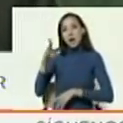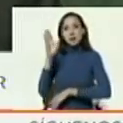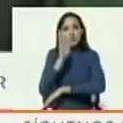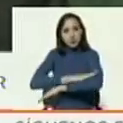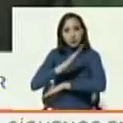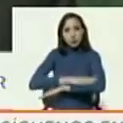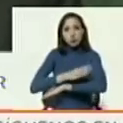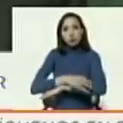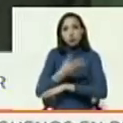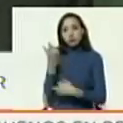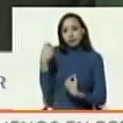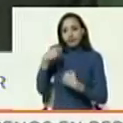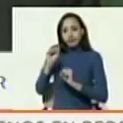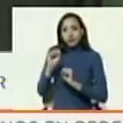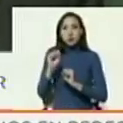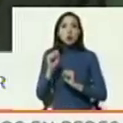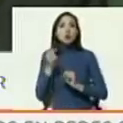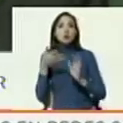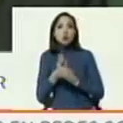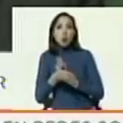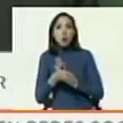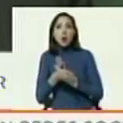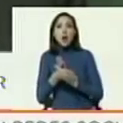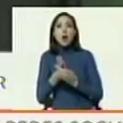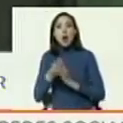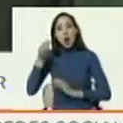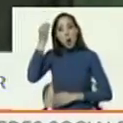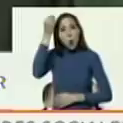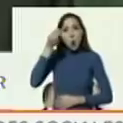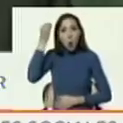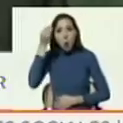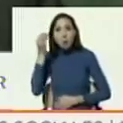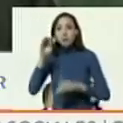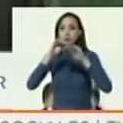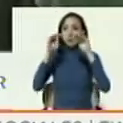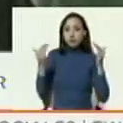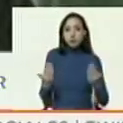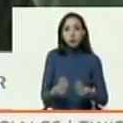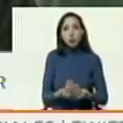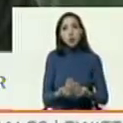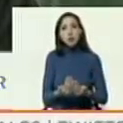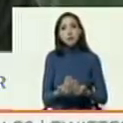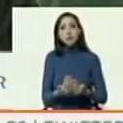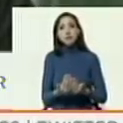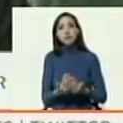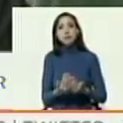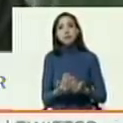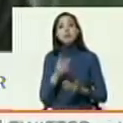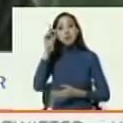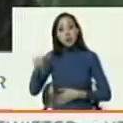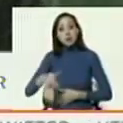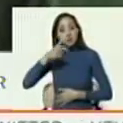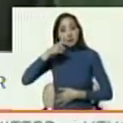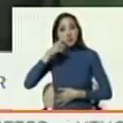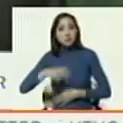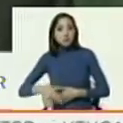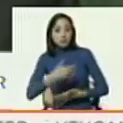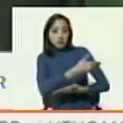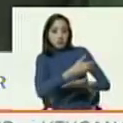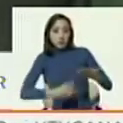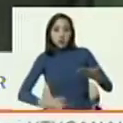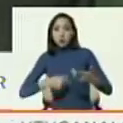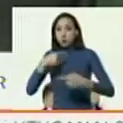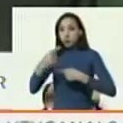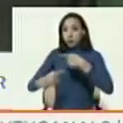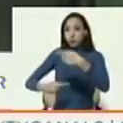despreciativa a la opinión pública mundial y también la inobservancia a la resolución que año tras año